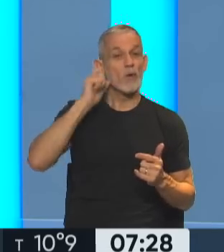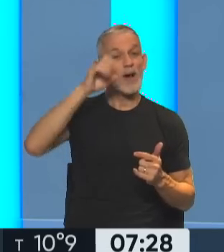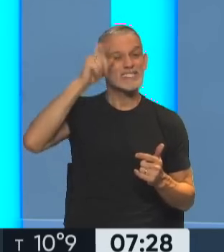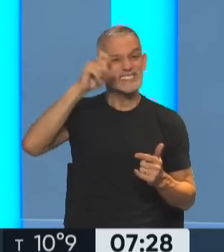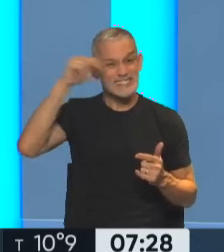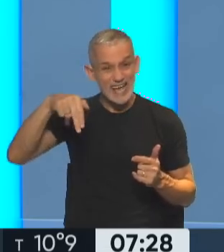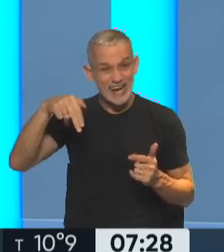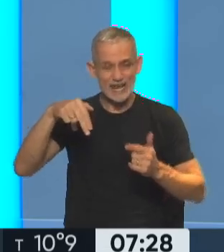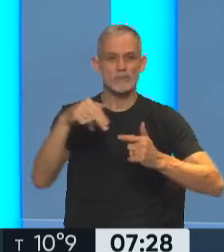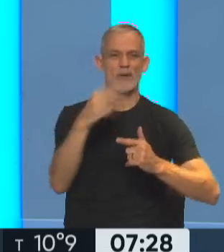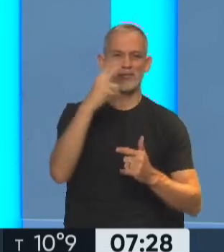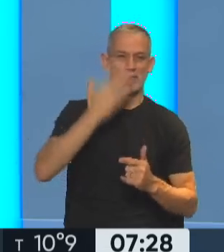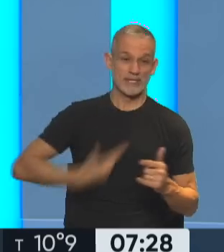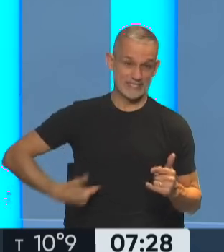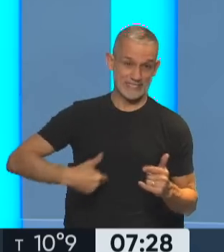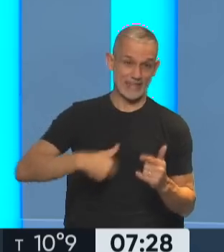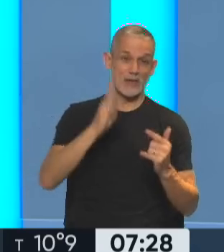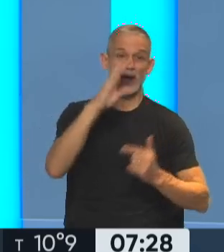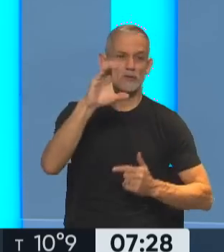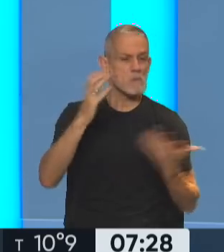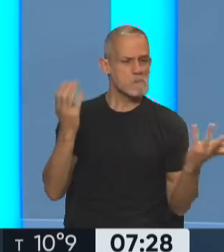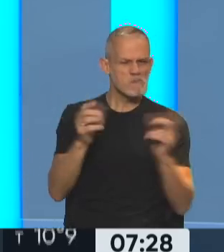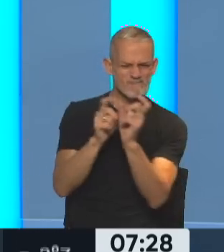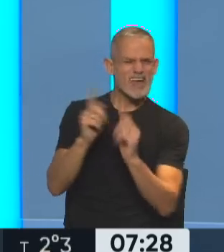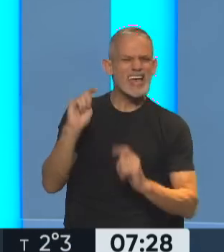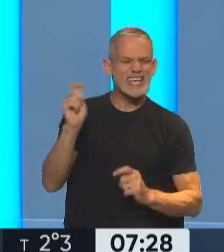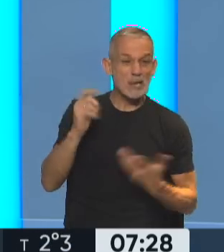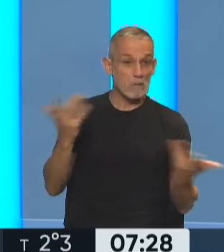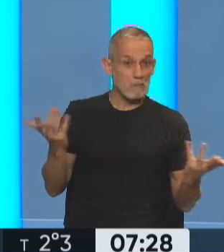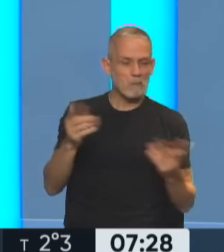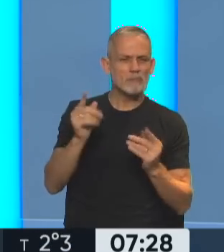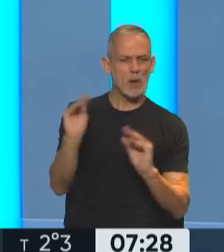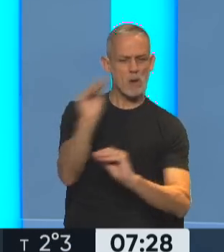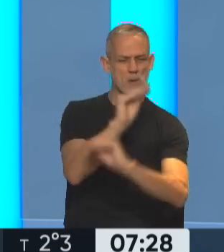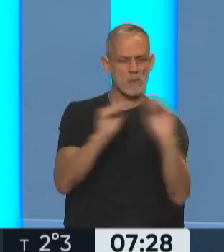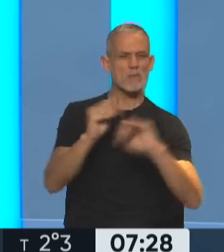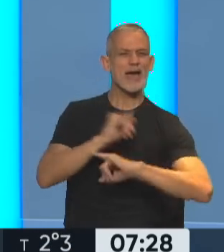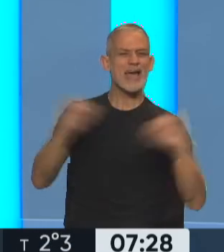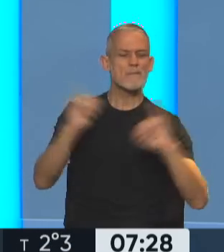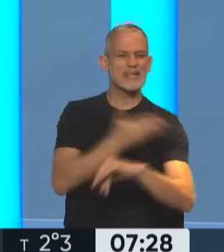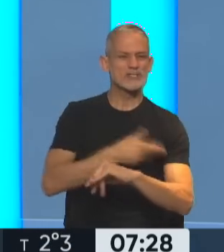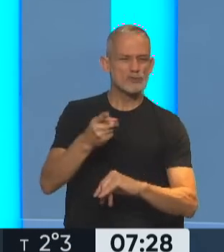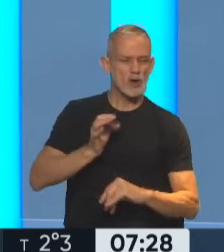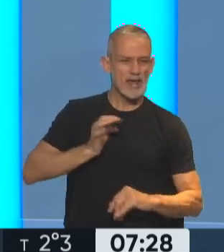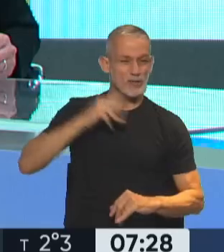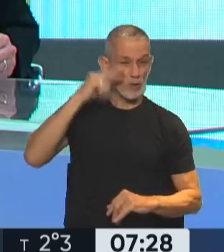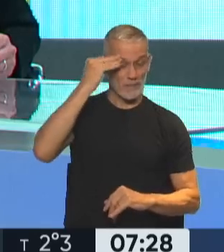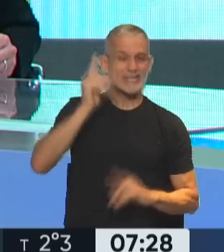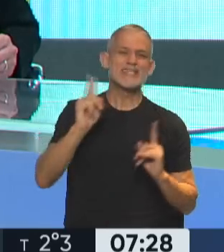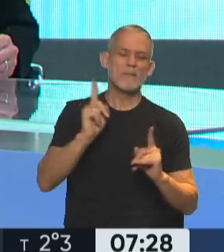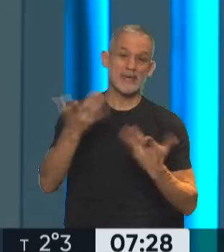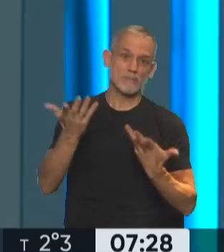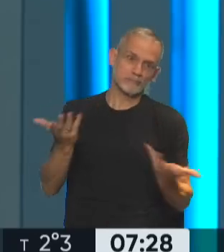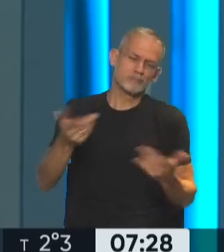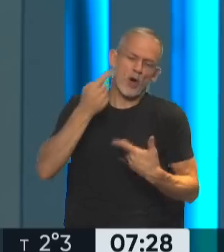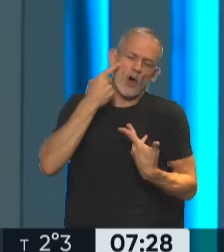es el vice del Banco Central. No solemos hablar de él, pero es un economista que estuvo en el armado de la campaña de Daniel Scioli 2015. Es decir, mira. una persona